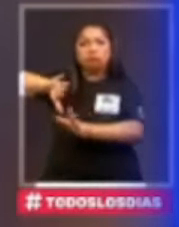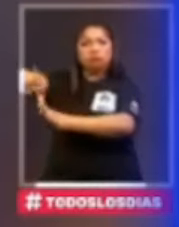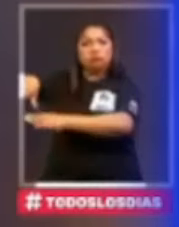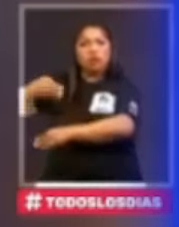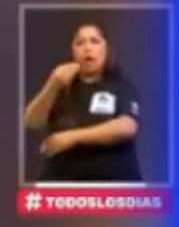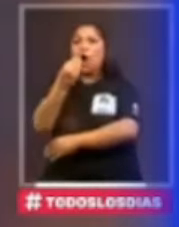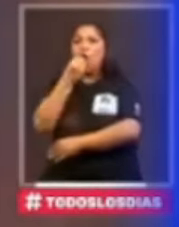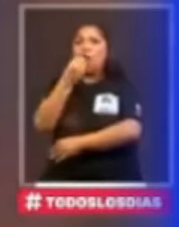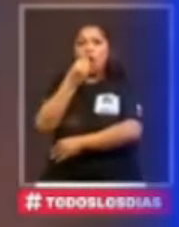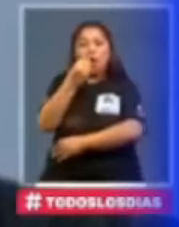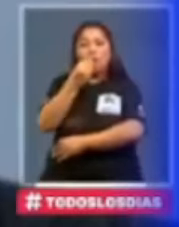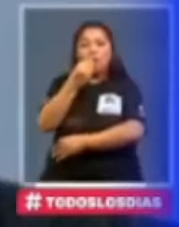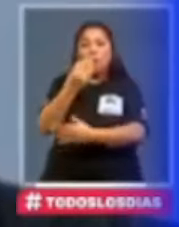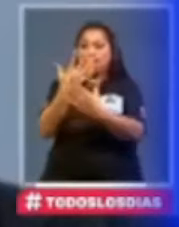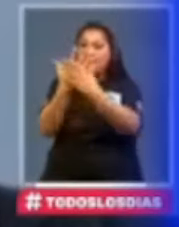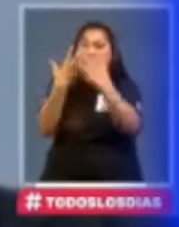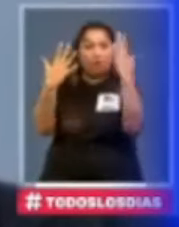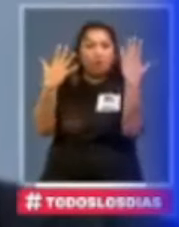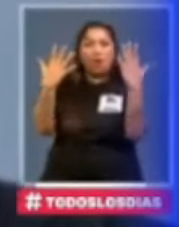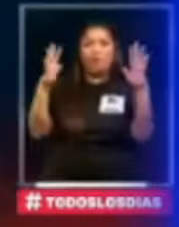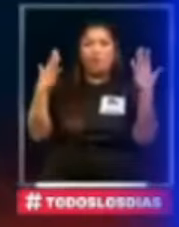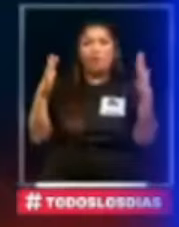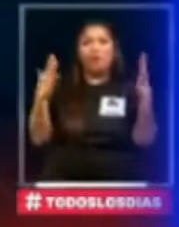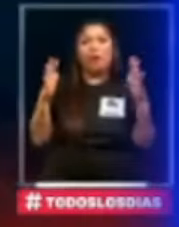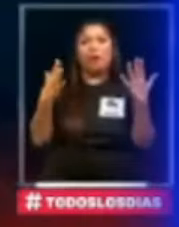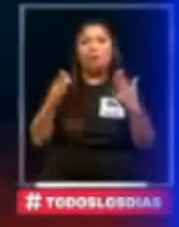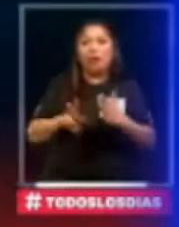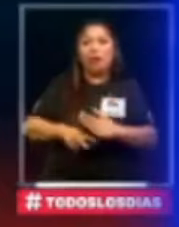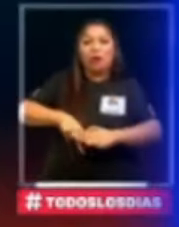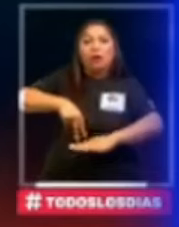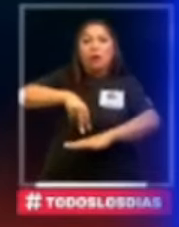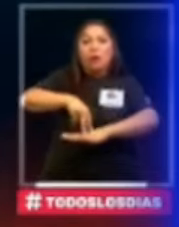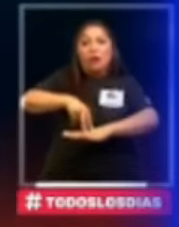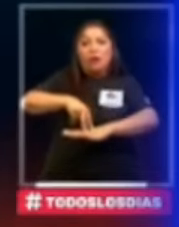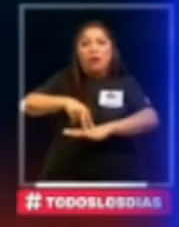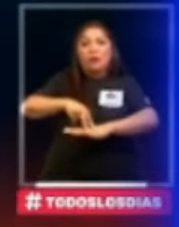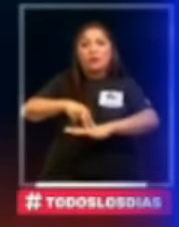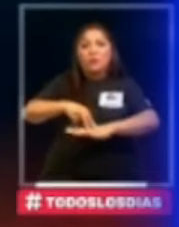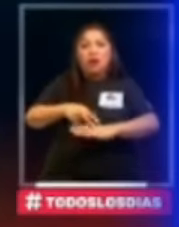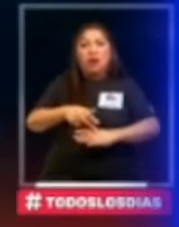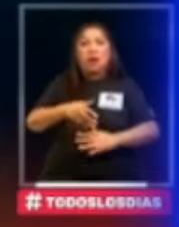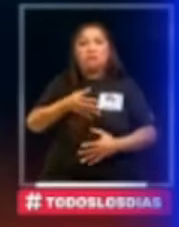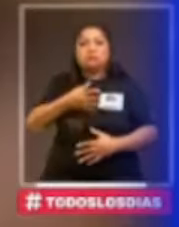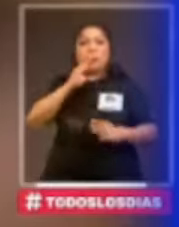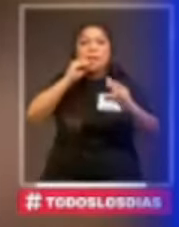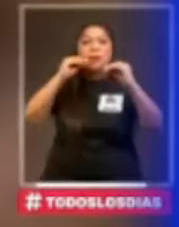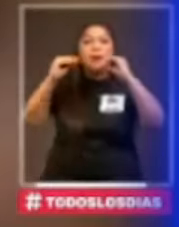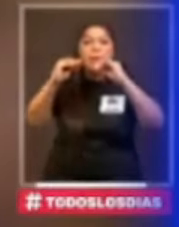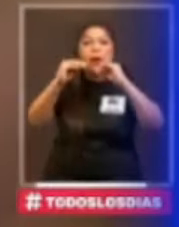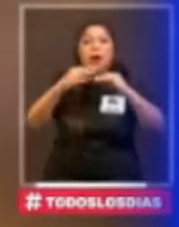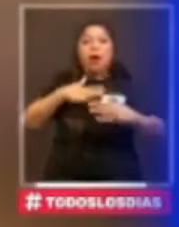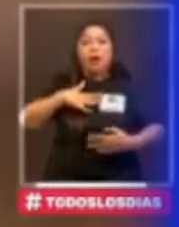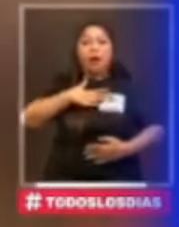Empezó a mover sus manos, se empezó a levantar, empezó a querer comunicarse. Hácelo bien, dale. Ay, por Dios. De la